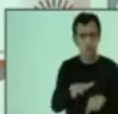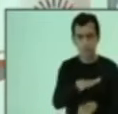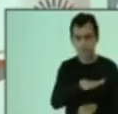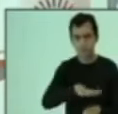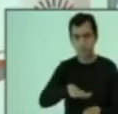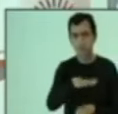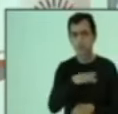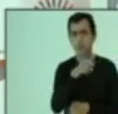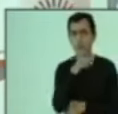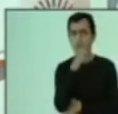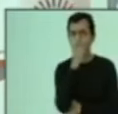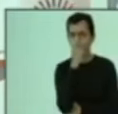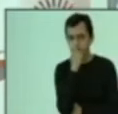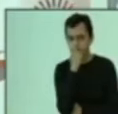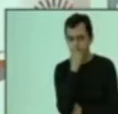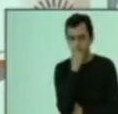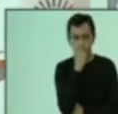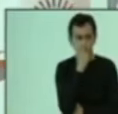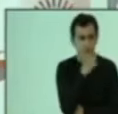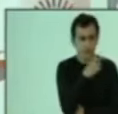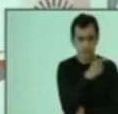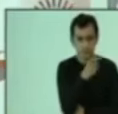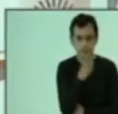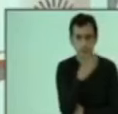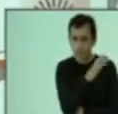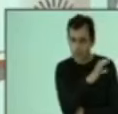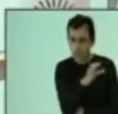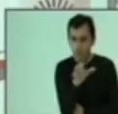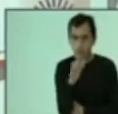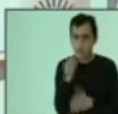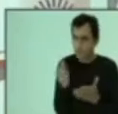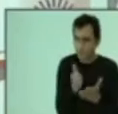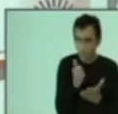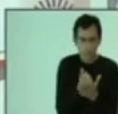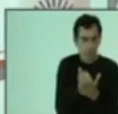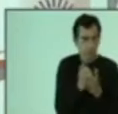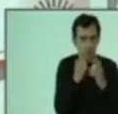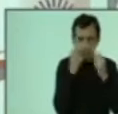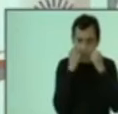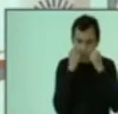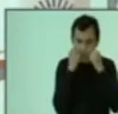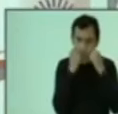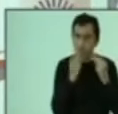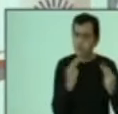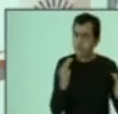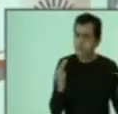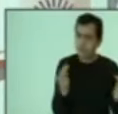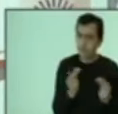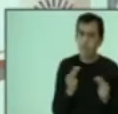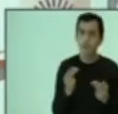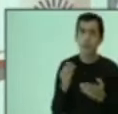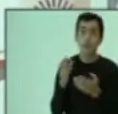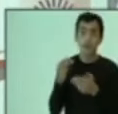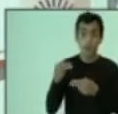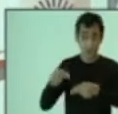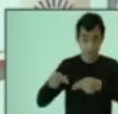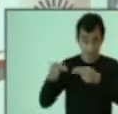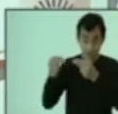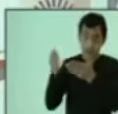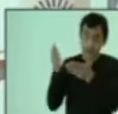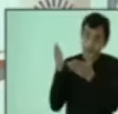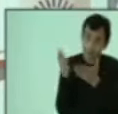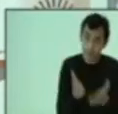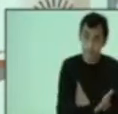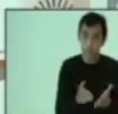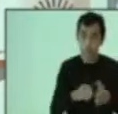comunidad o en la zona rural o en la zona urbana. Necesitamos que vengan estas empresas para